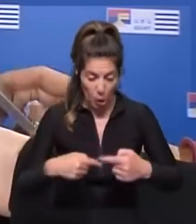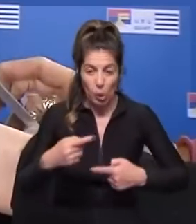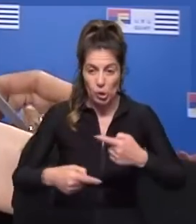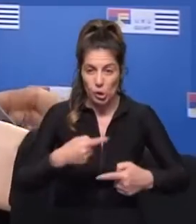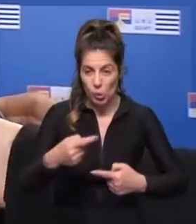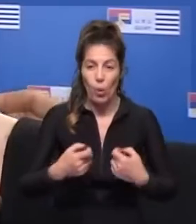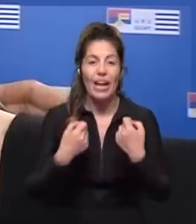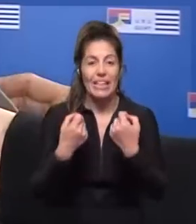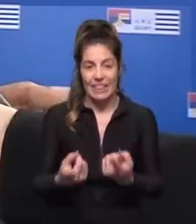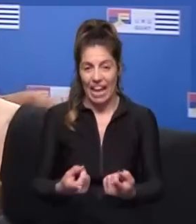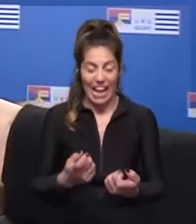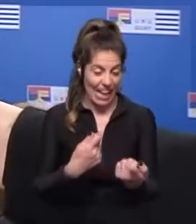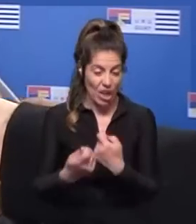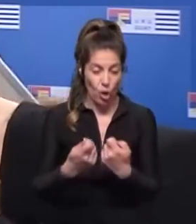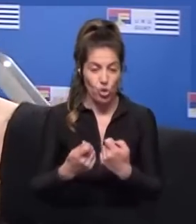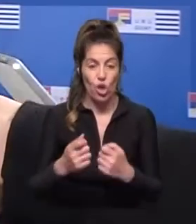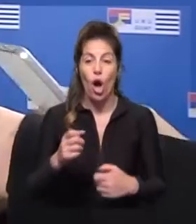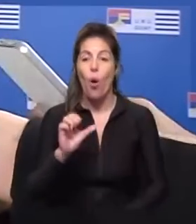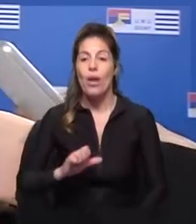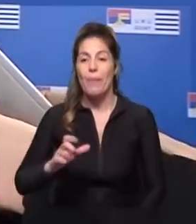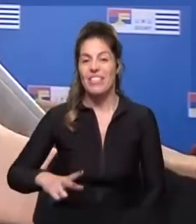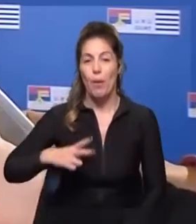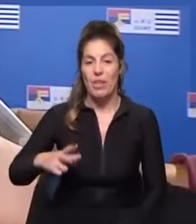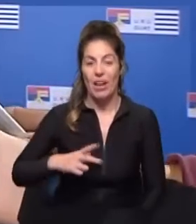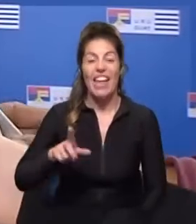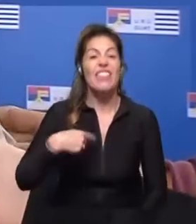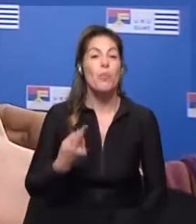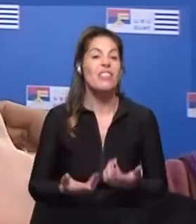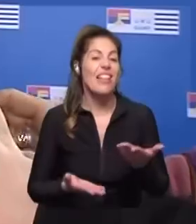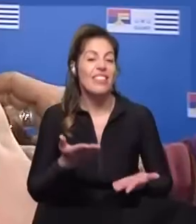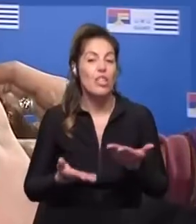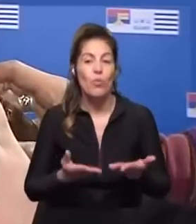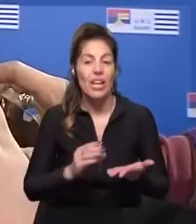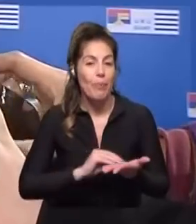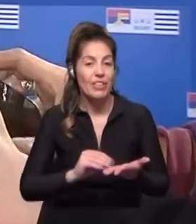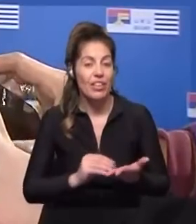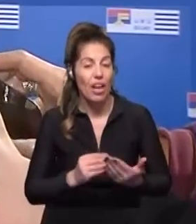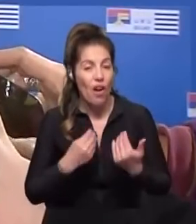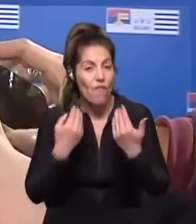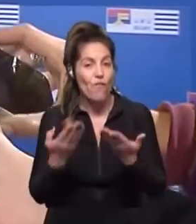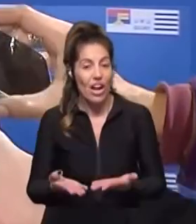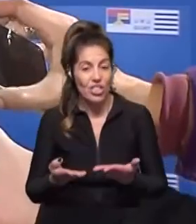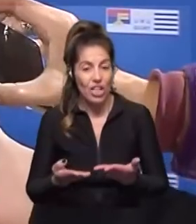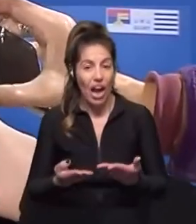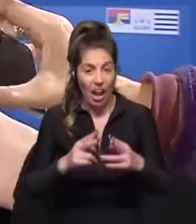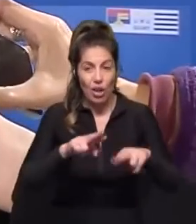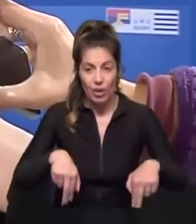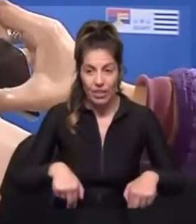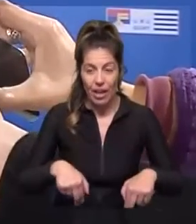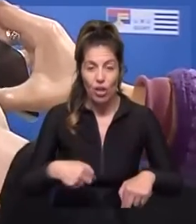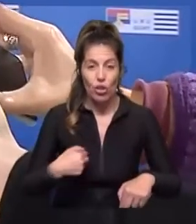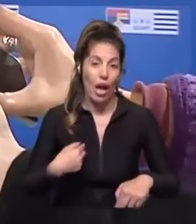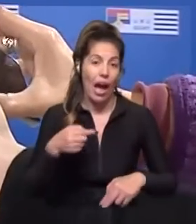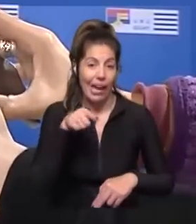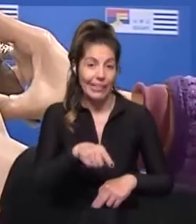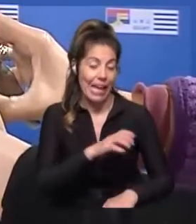adjudica el negocio una empresa privada y luego el tribunal falla este en favor del recurso de nulidad vamos a incurrir